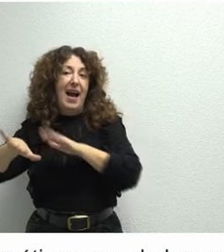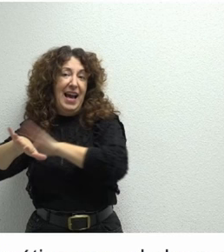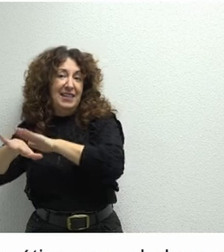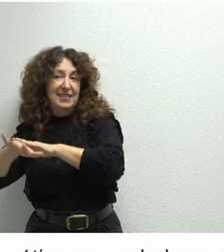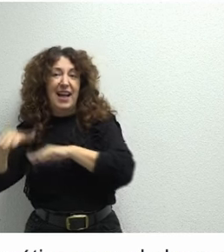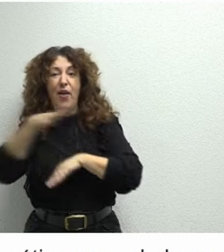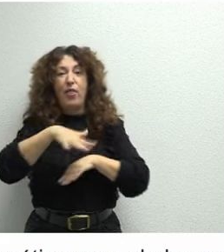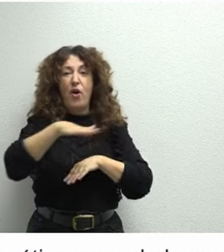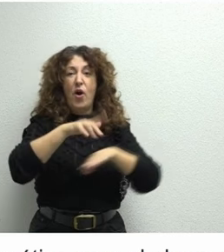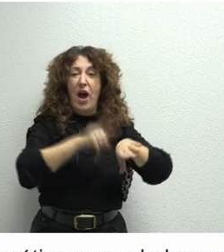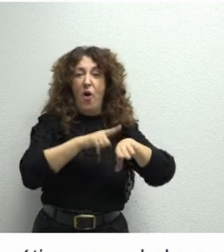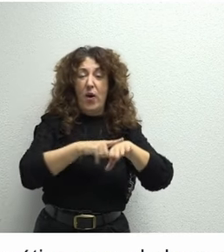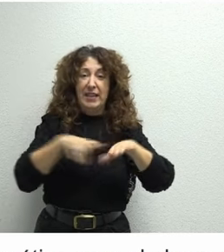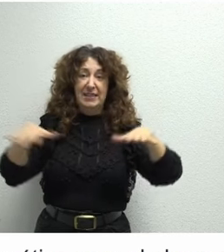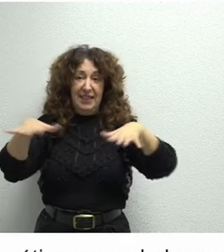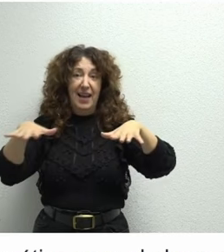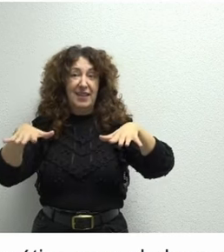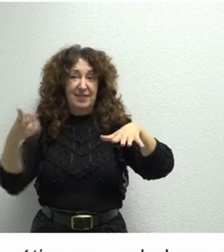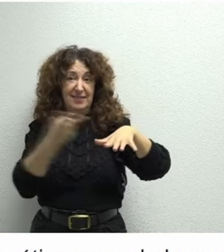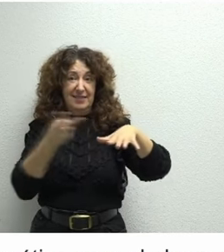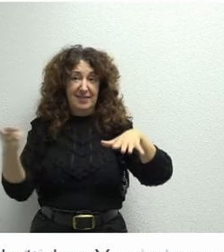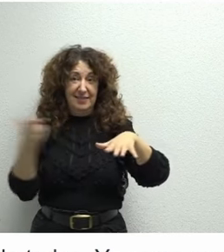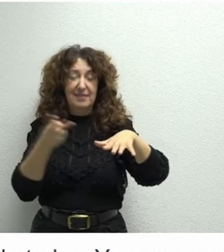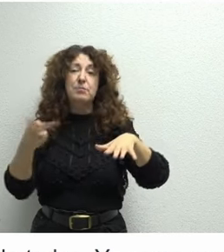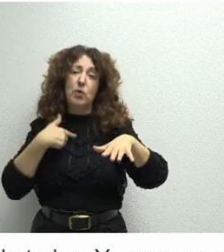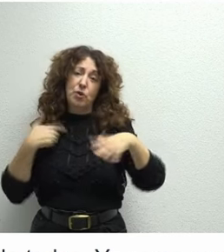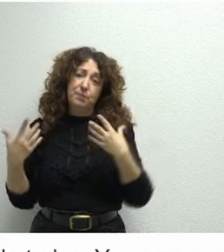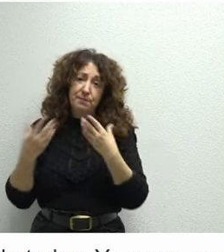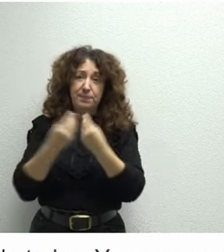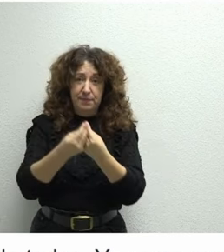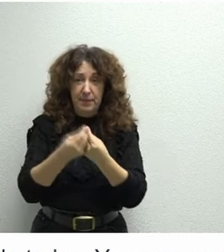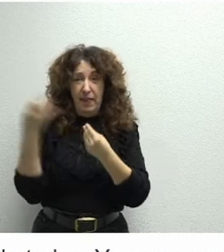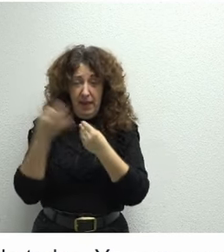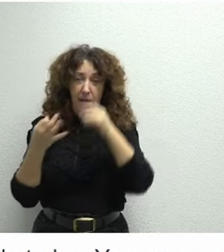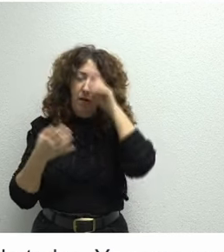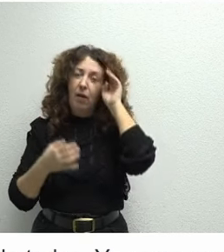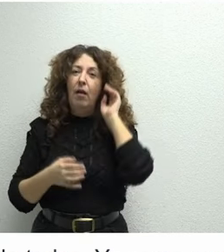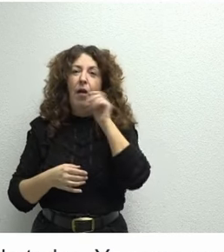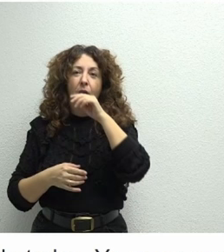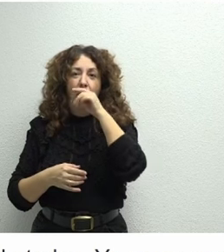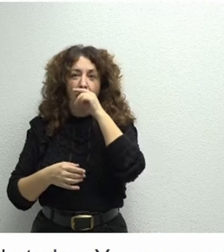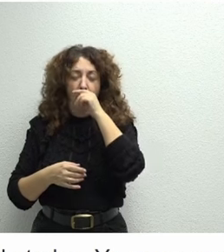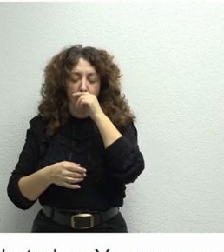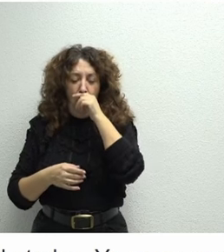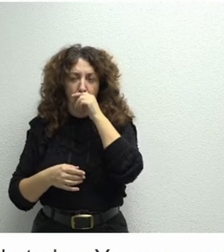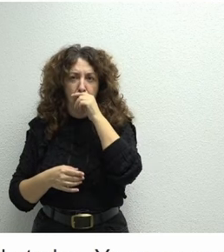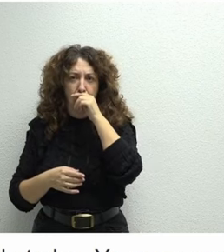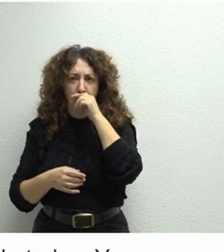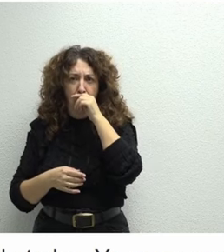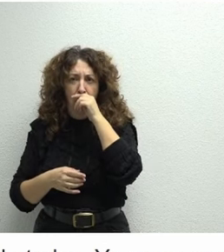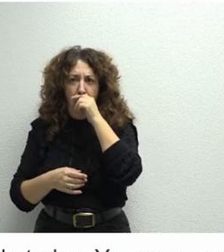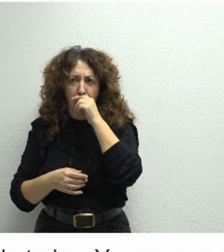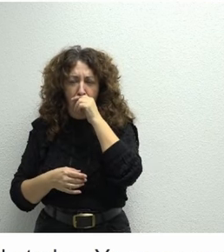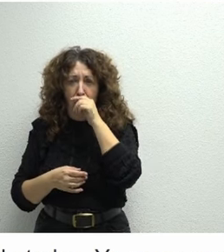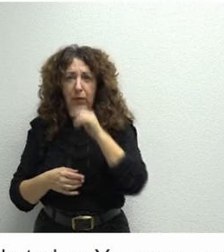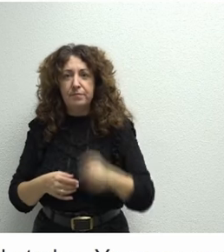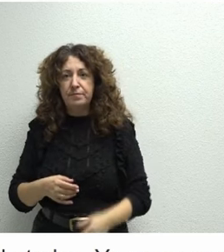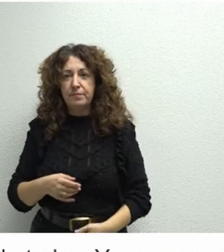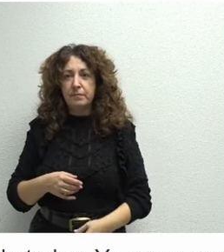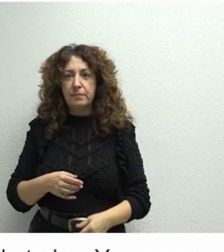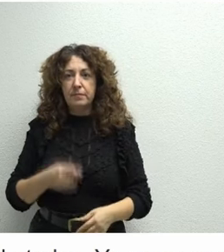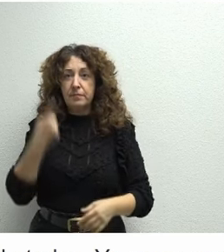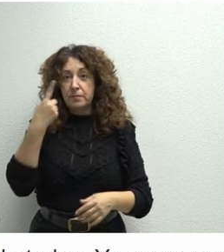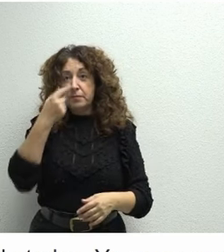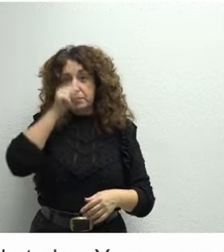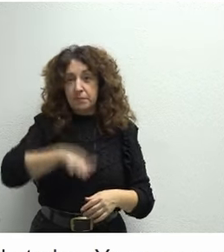tengo que ir con ellos y a veces pues pues es difícil eh que uno de nuestros chicos Pues un